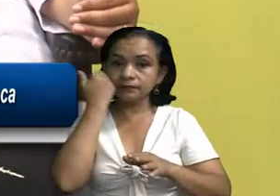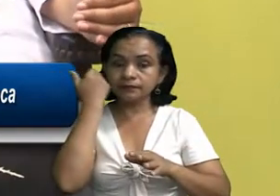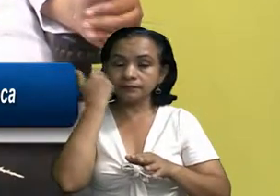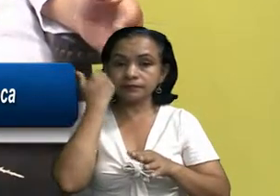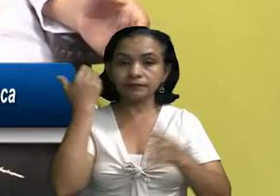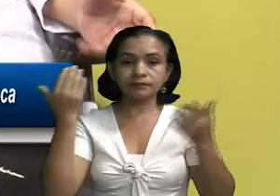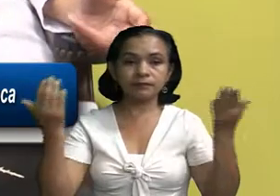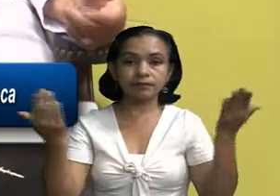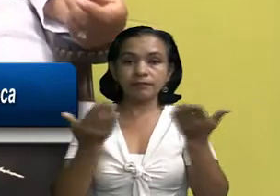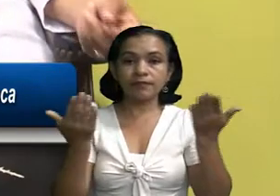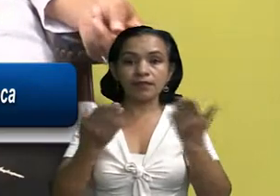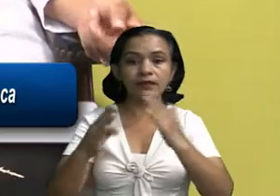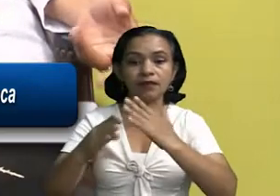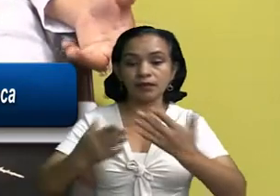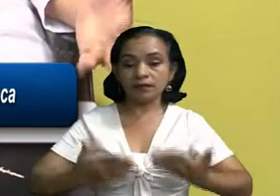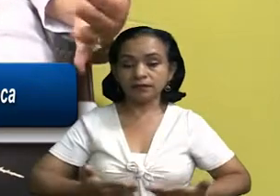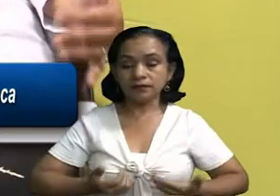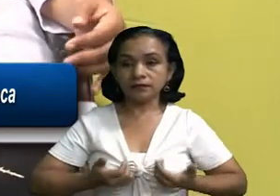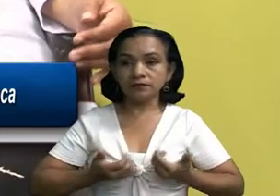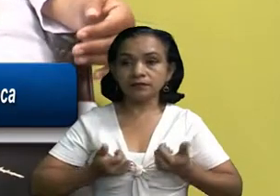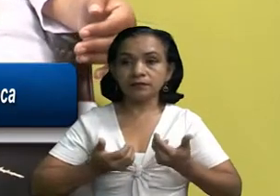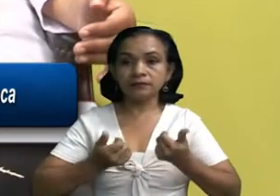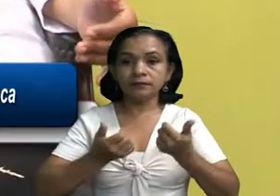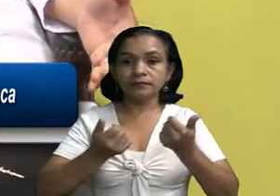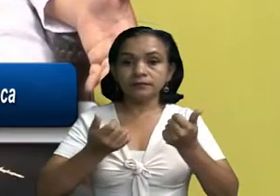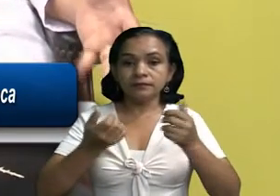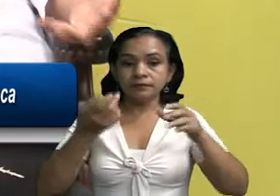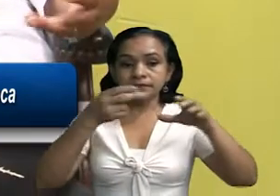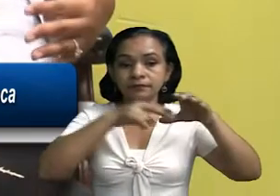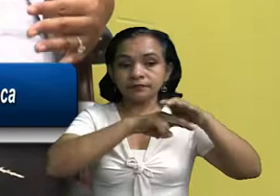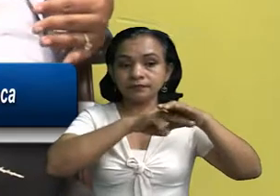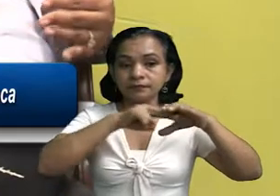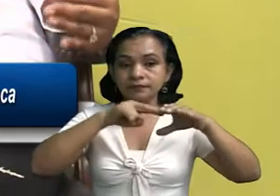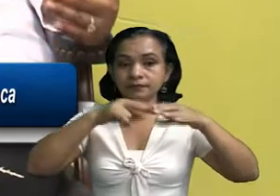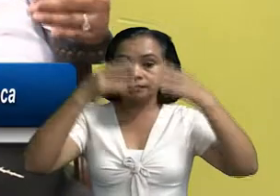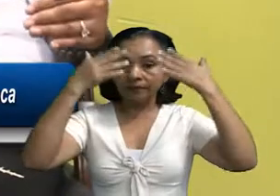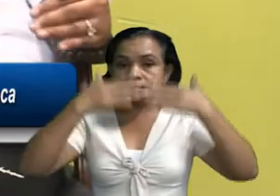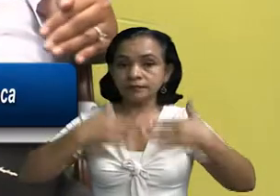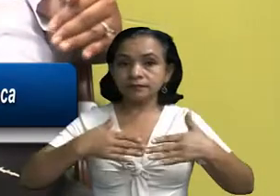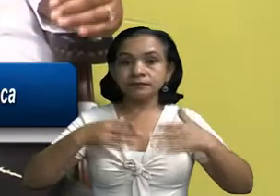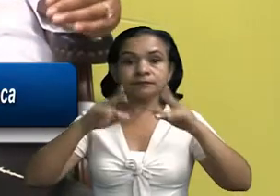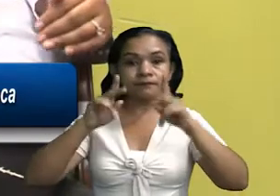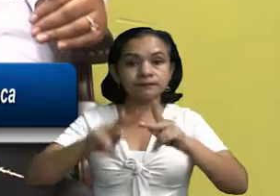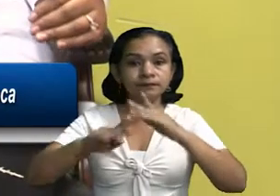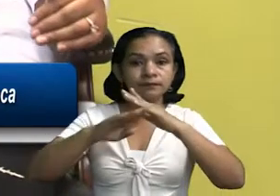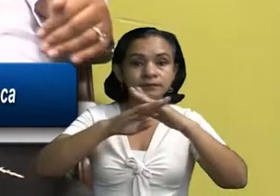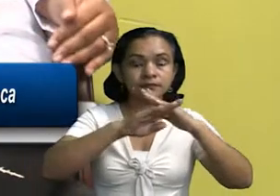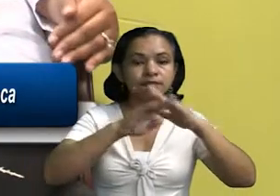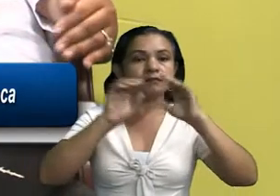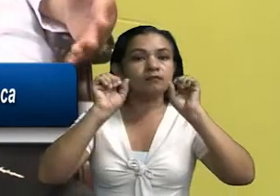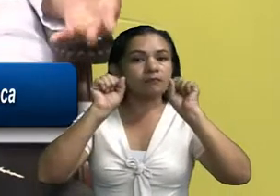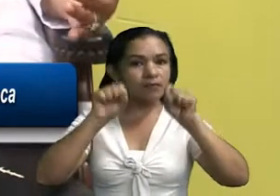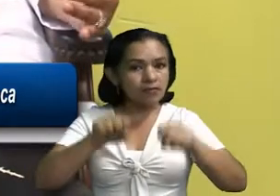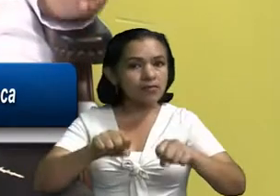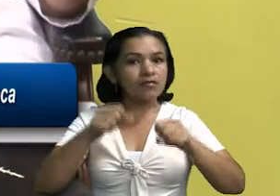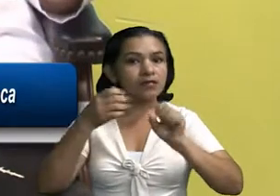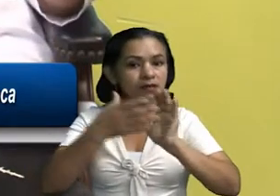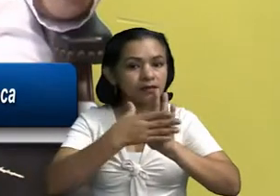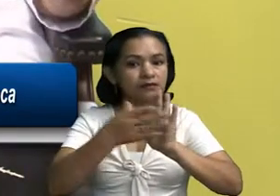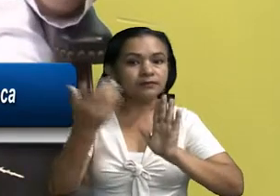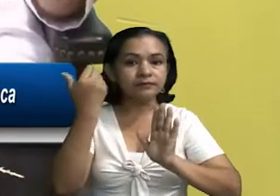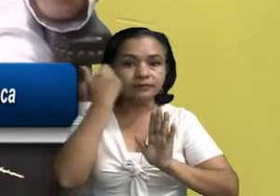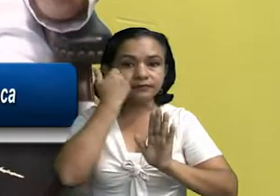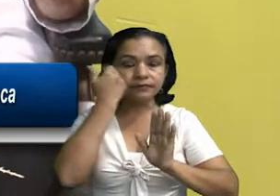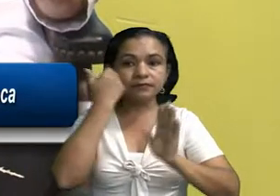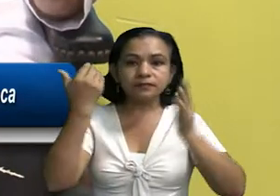tratamiento contra el cáncer, en las quimioterapias, entonces son pacientes inmunológicamente comprometidos y